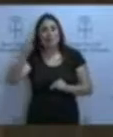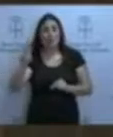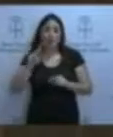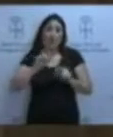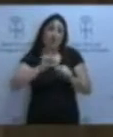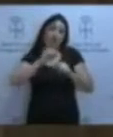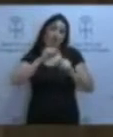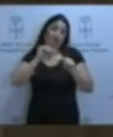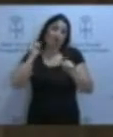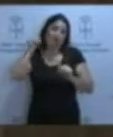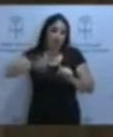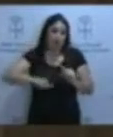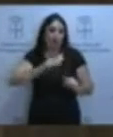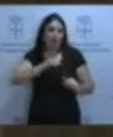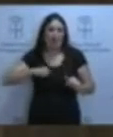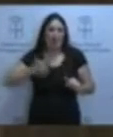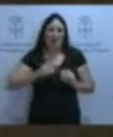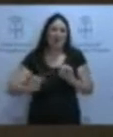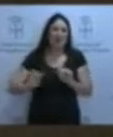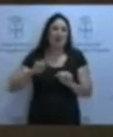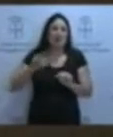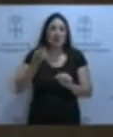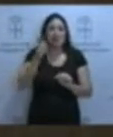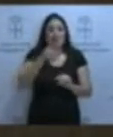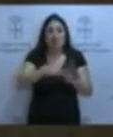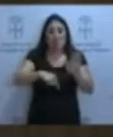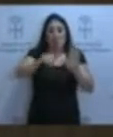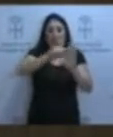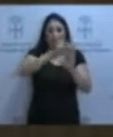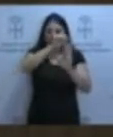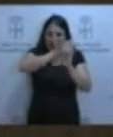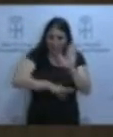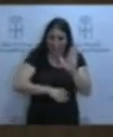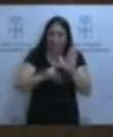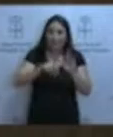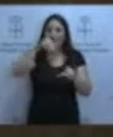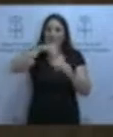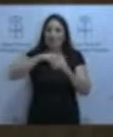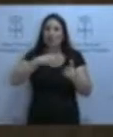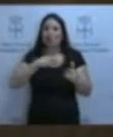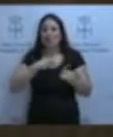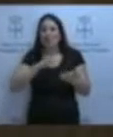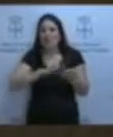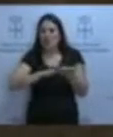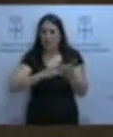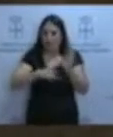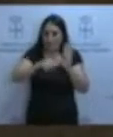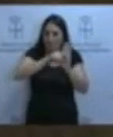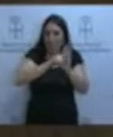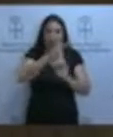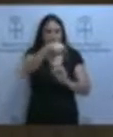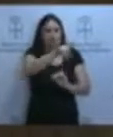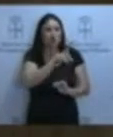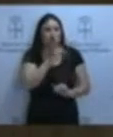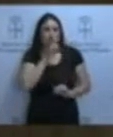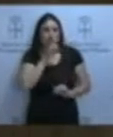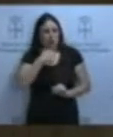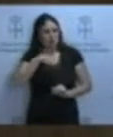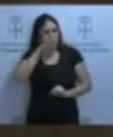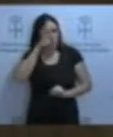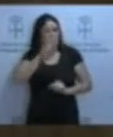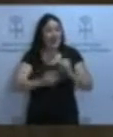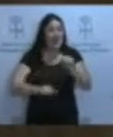comunidad autónoma y la principal corporación que apareció ya en la lista Falciani, también aparece en los papeles de Panamá. Nos sorprendió su silencio.